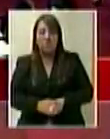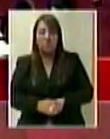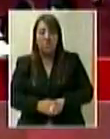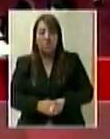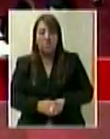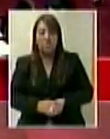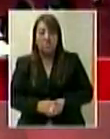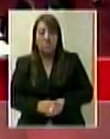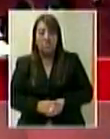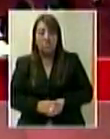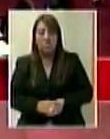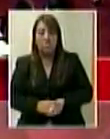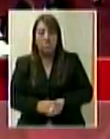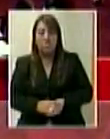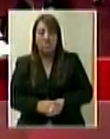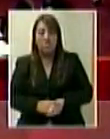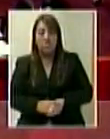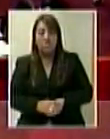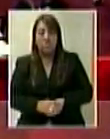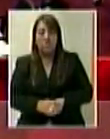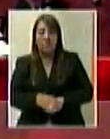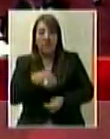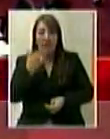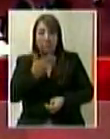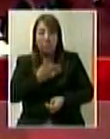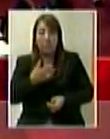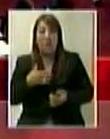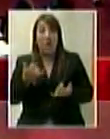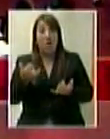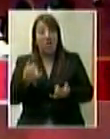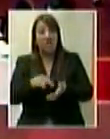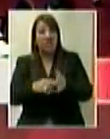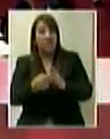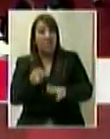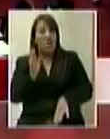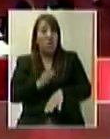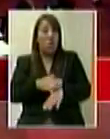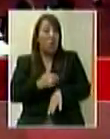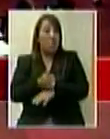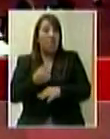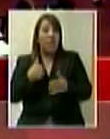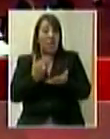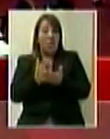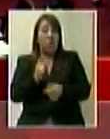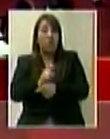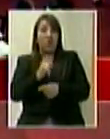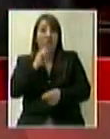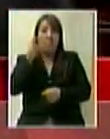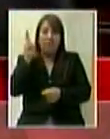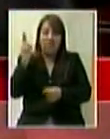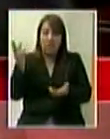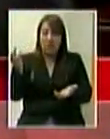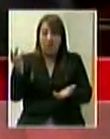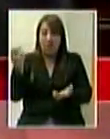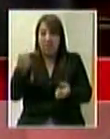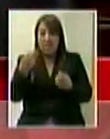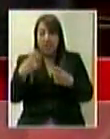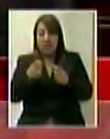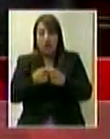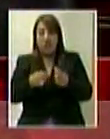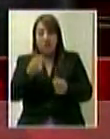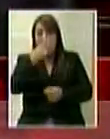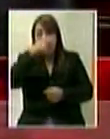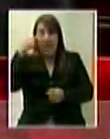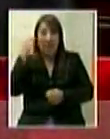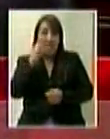Gracias, presidente. Ahora resulta que los culpables de la crisis de la educación son los maestros, por lo que dijo el congresista